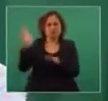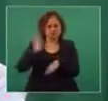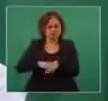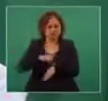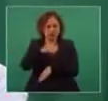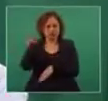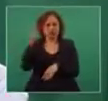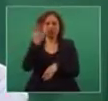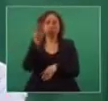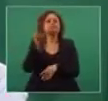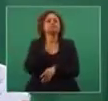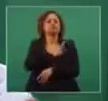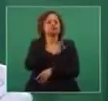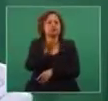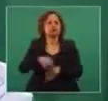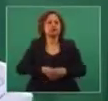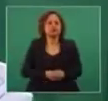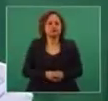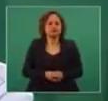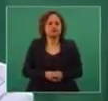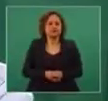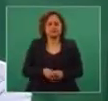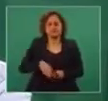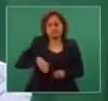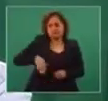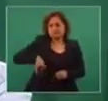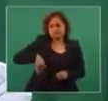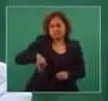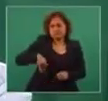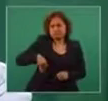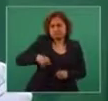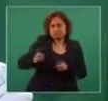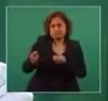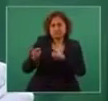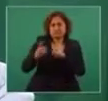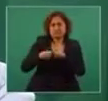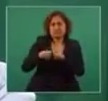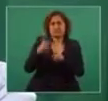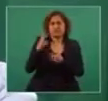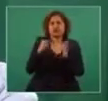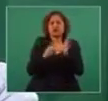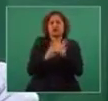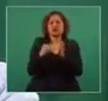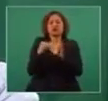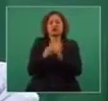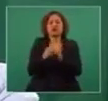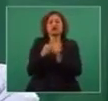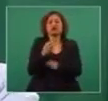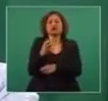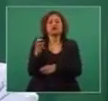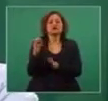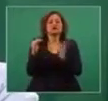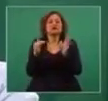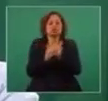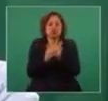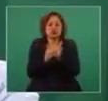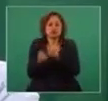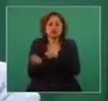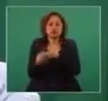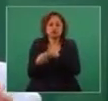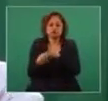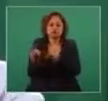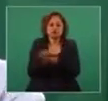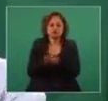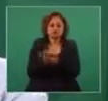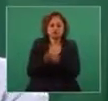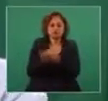y hasta hace unos minutos teníamos 2.300.000 registros en la plataforma. La dirección